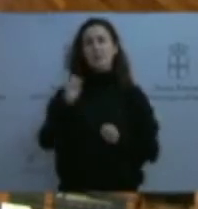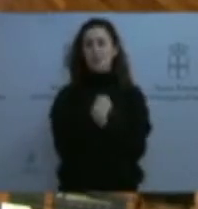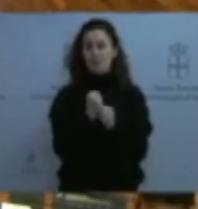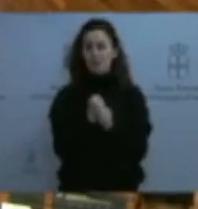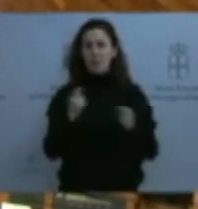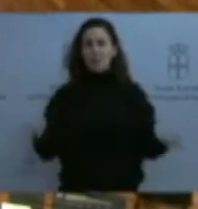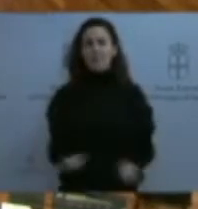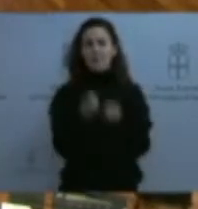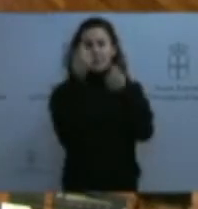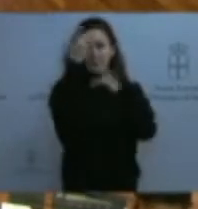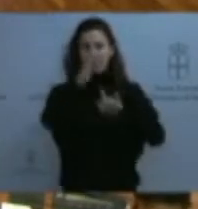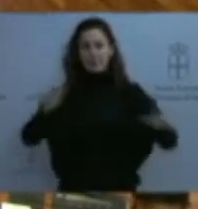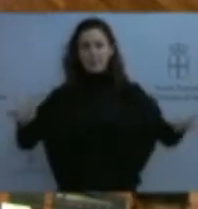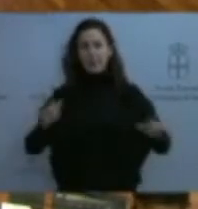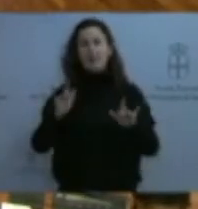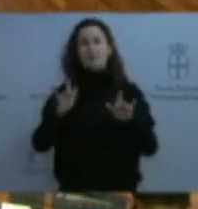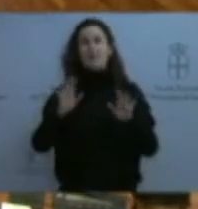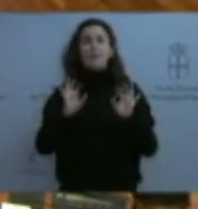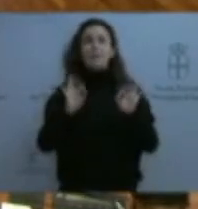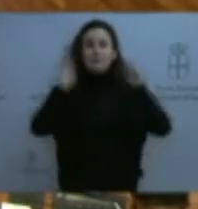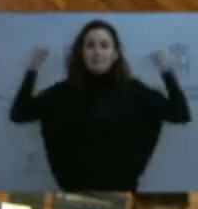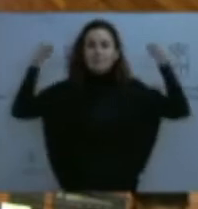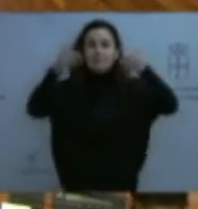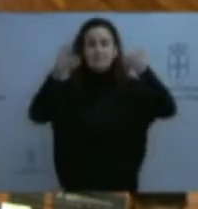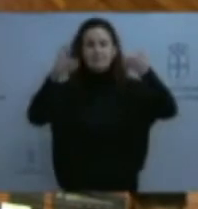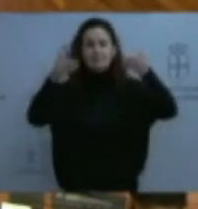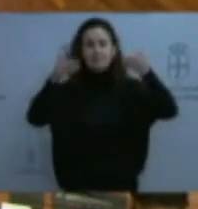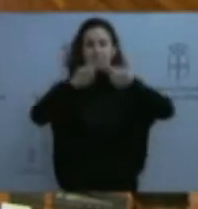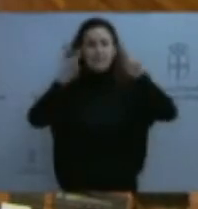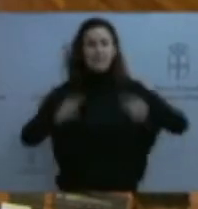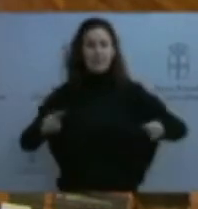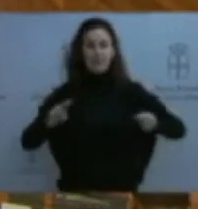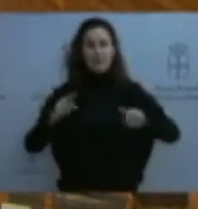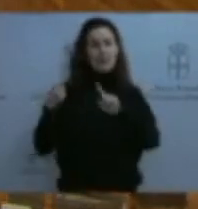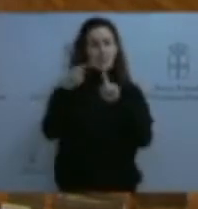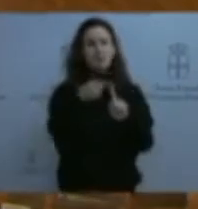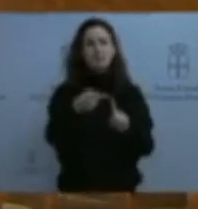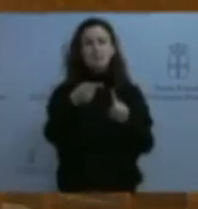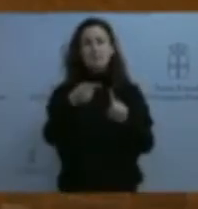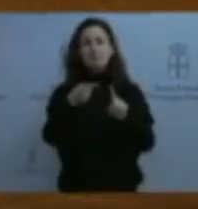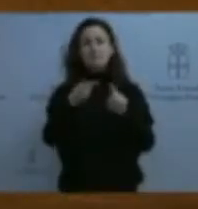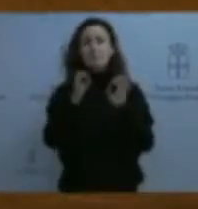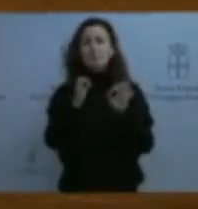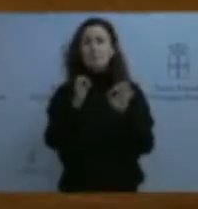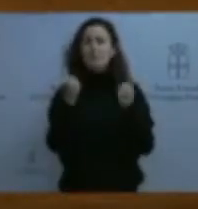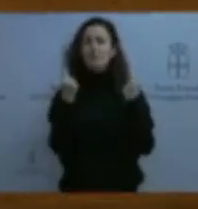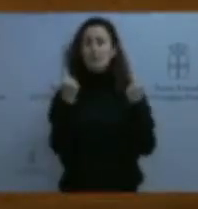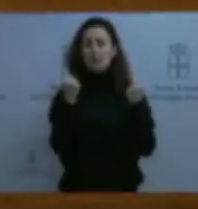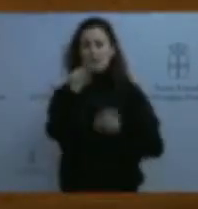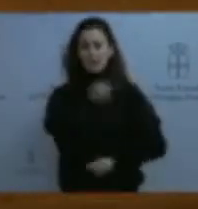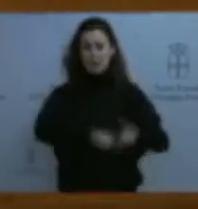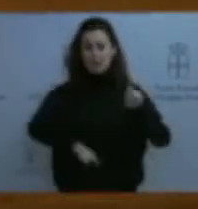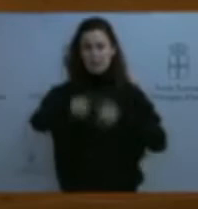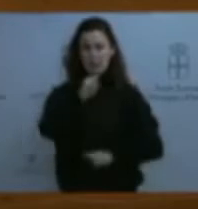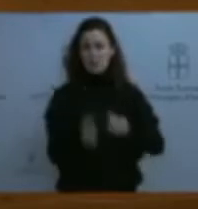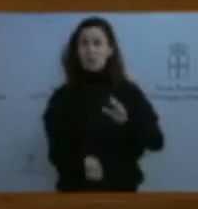de sensibilización destinada a centrar la atención internacional sobre la magnitud del problema y sobre cómo la